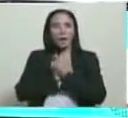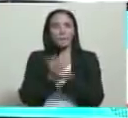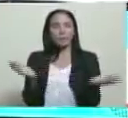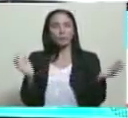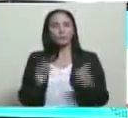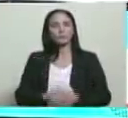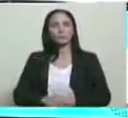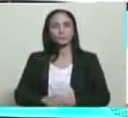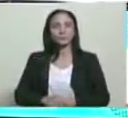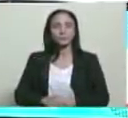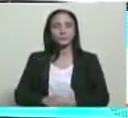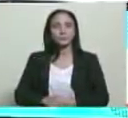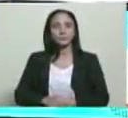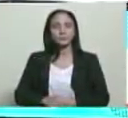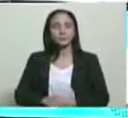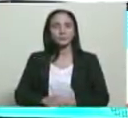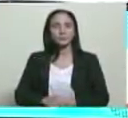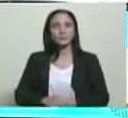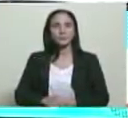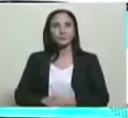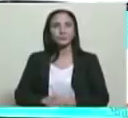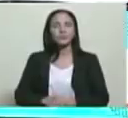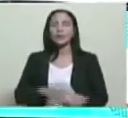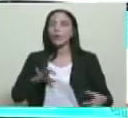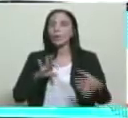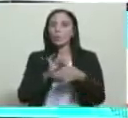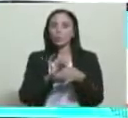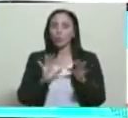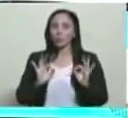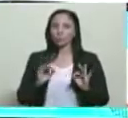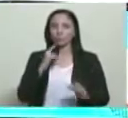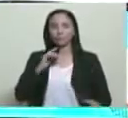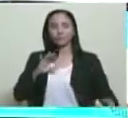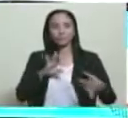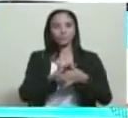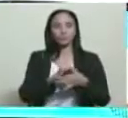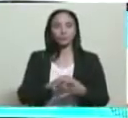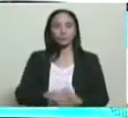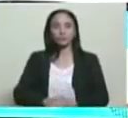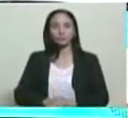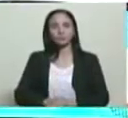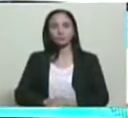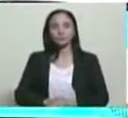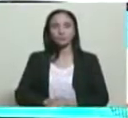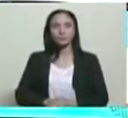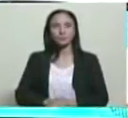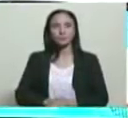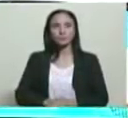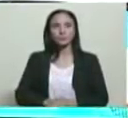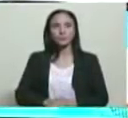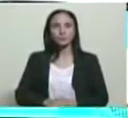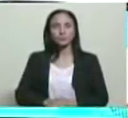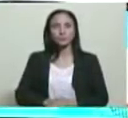tener patria, patria, unión, unión, juventud, hermosa juventud.